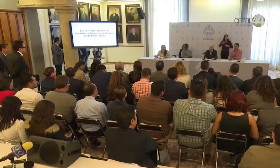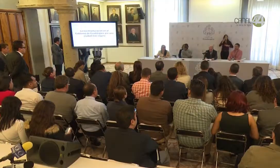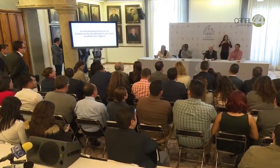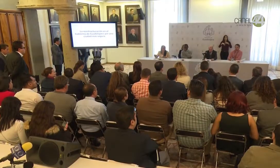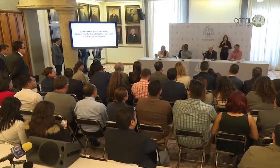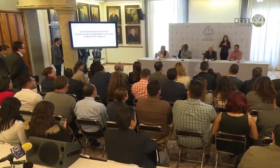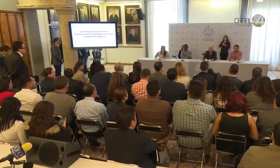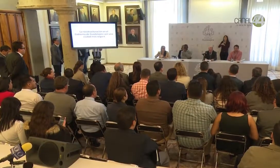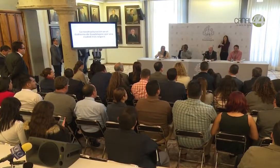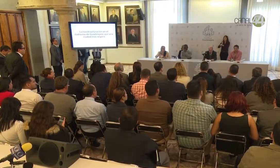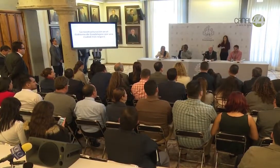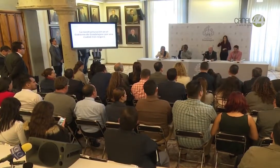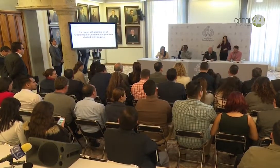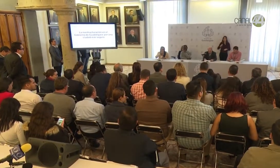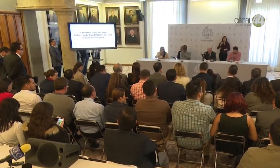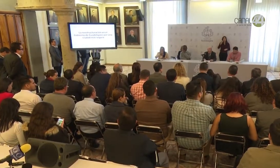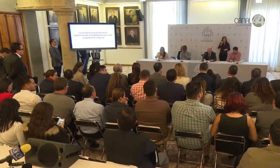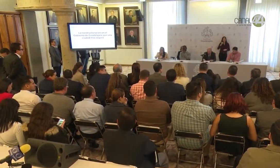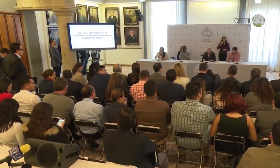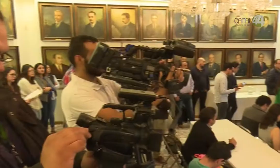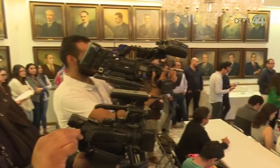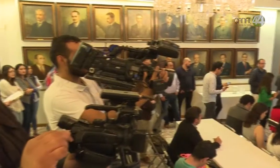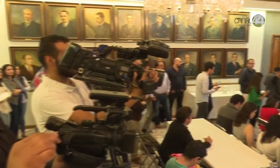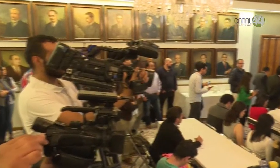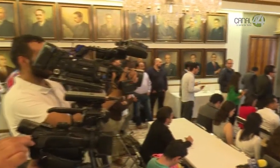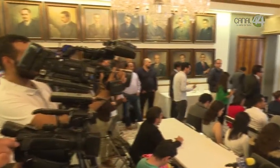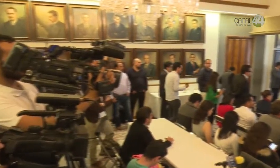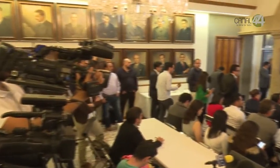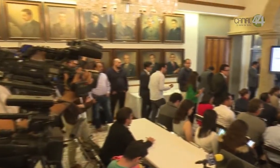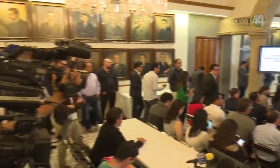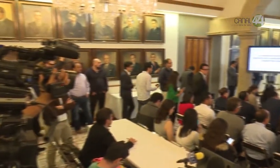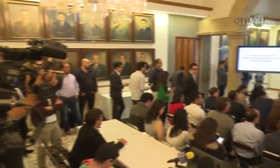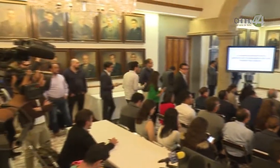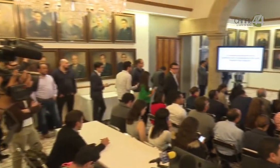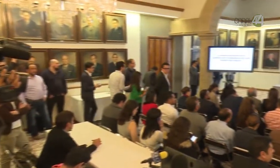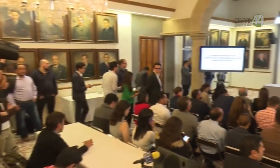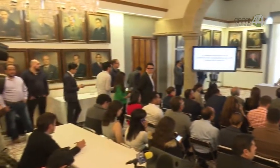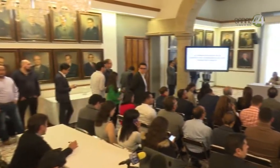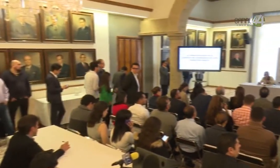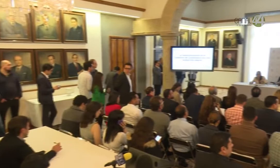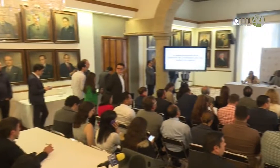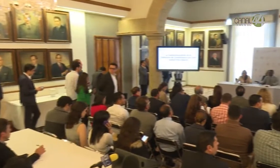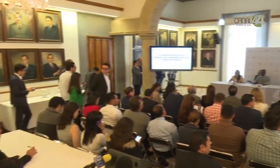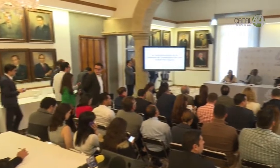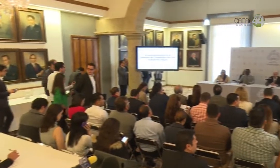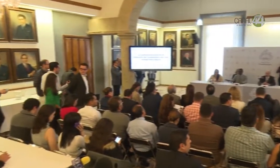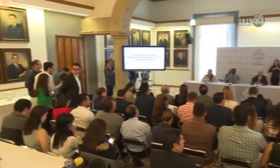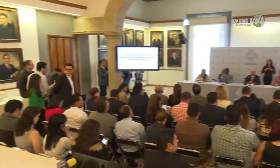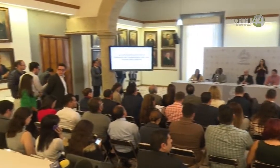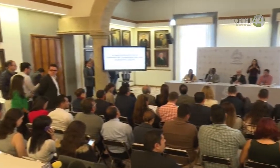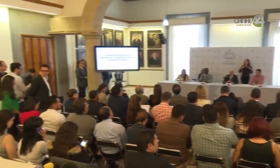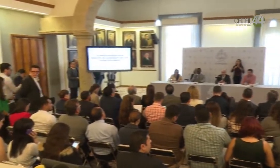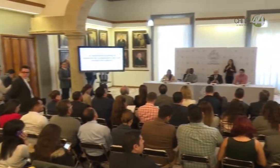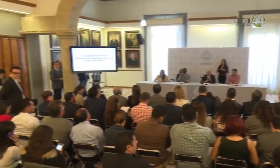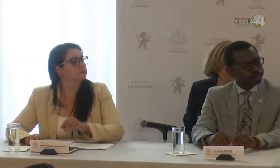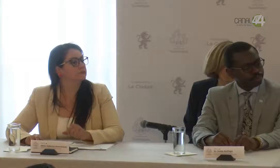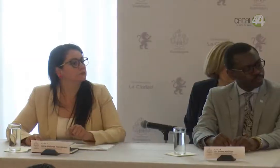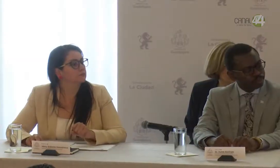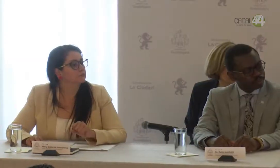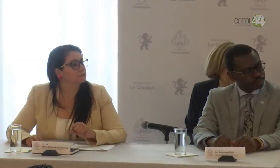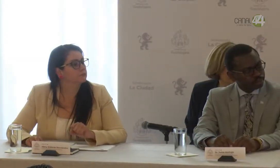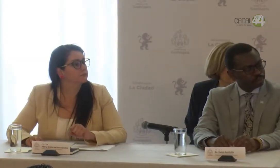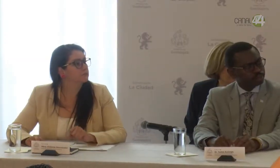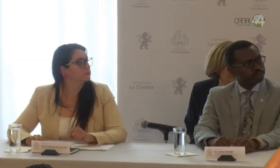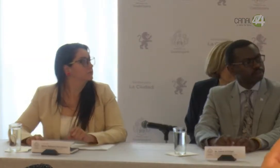en Guadalajara, y su función será la de coordinar las estrategias que generen cercanía entre ciudadanos y gobierno, así como mejorar los vínculos